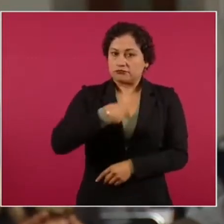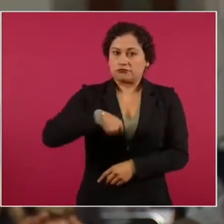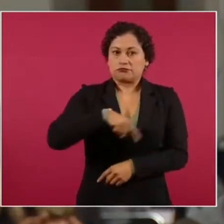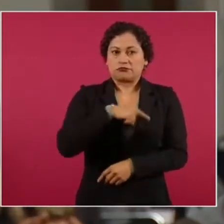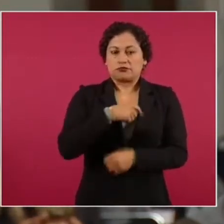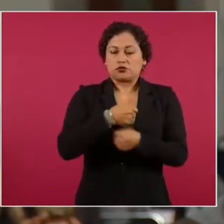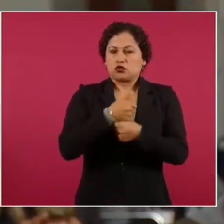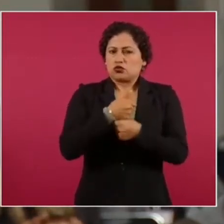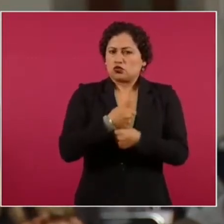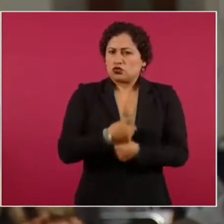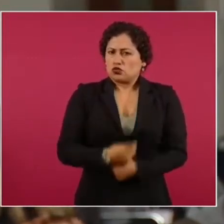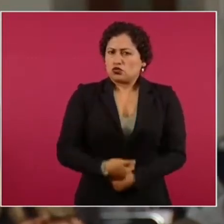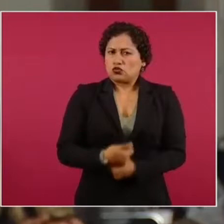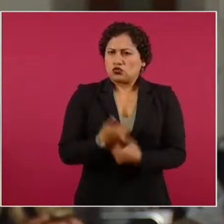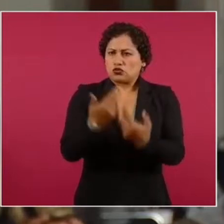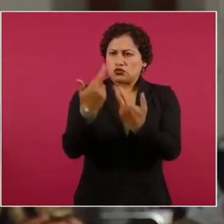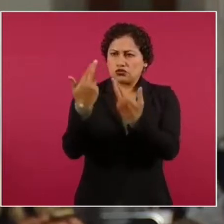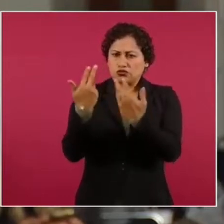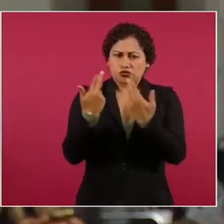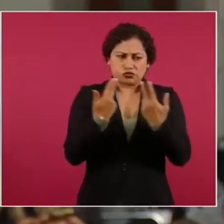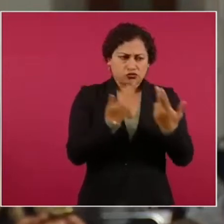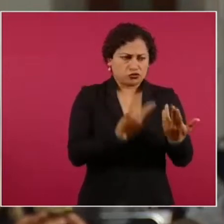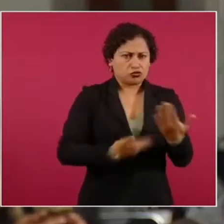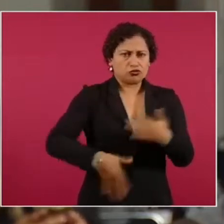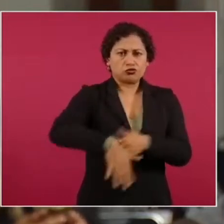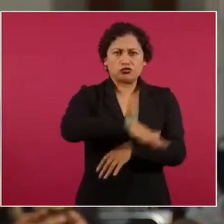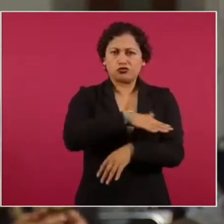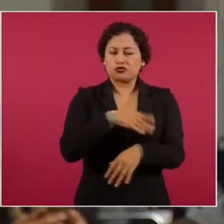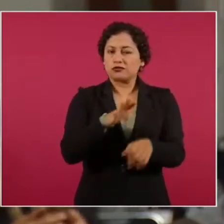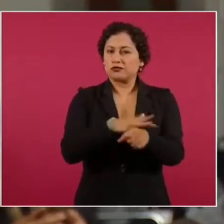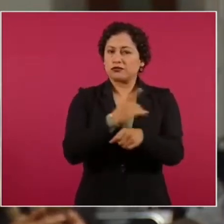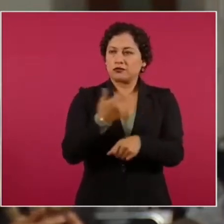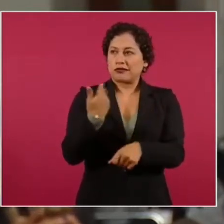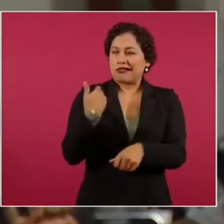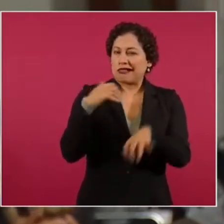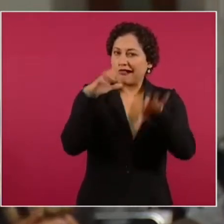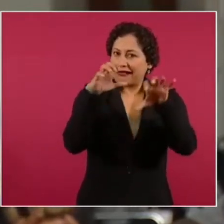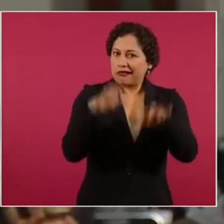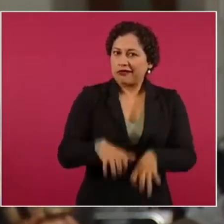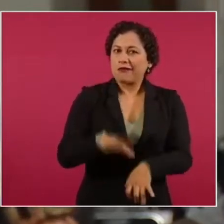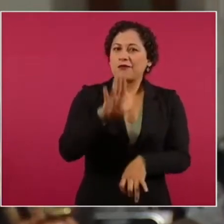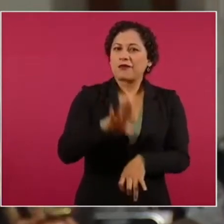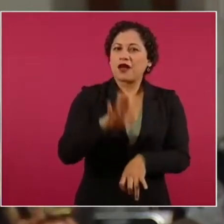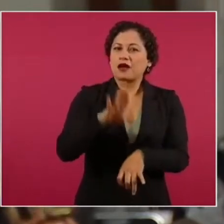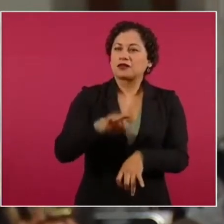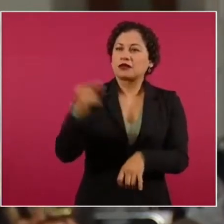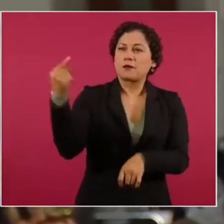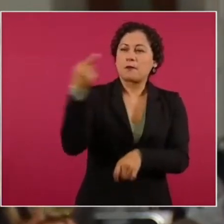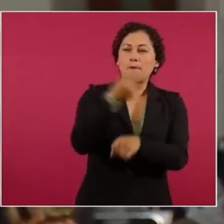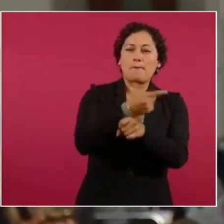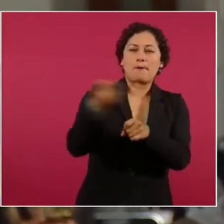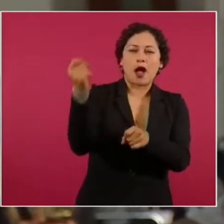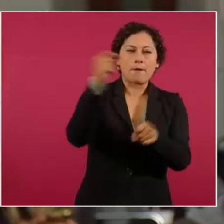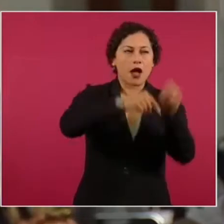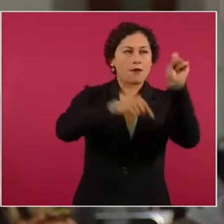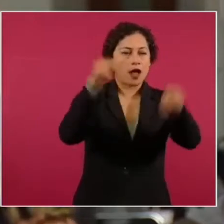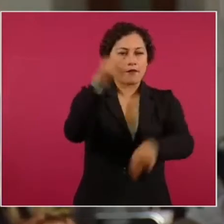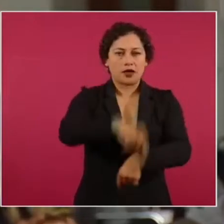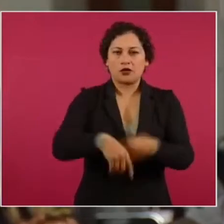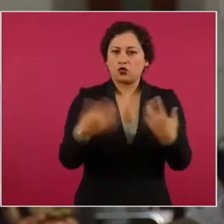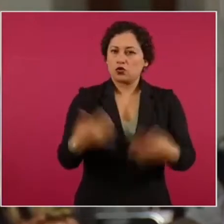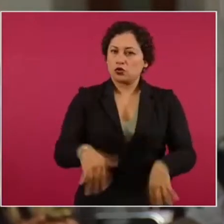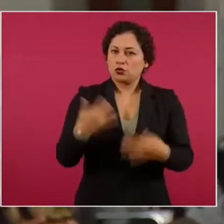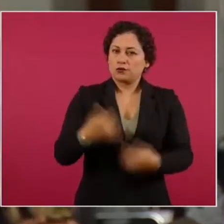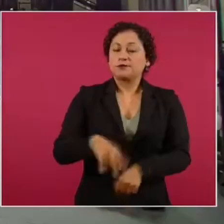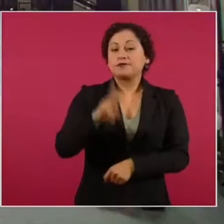parece zona de desastre en nuestras ciudades, ¿no? Por la cuestión de los baches, que nos bombardearon literalmente. Y el asunto es que los recursos relacionados con el